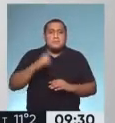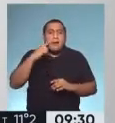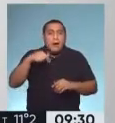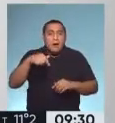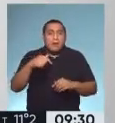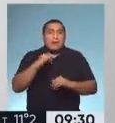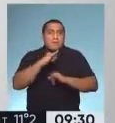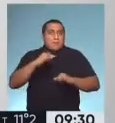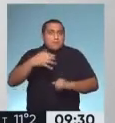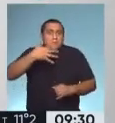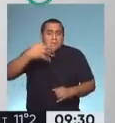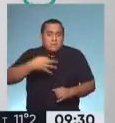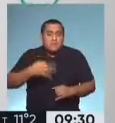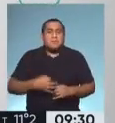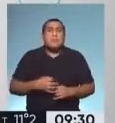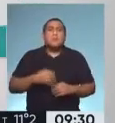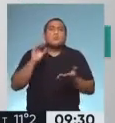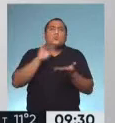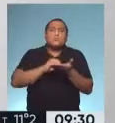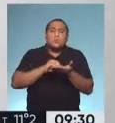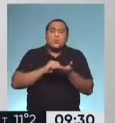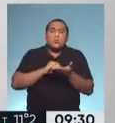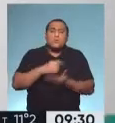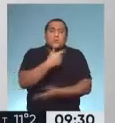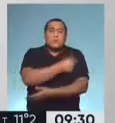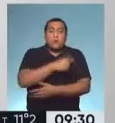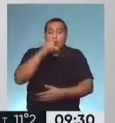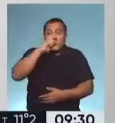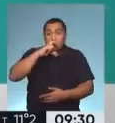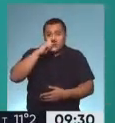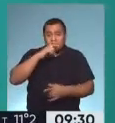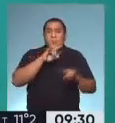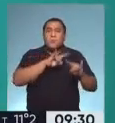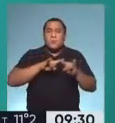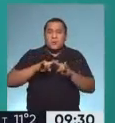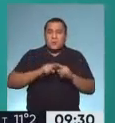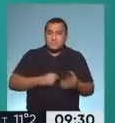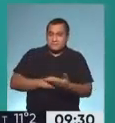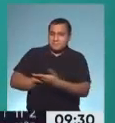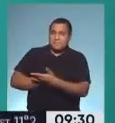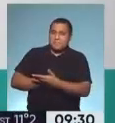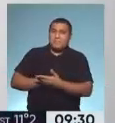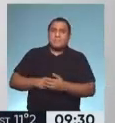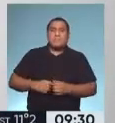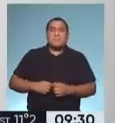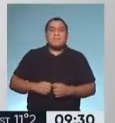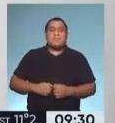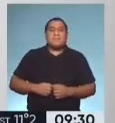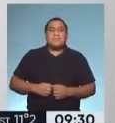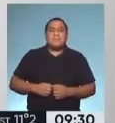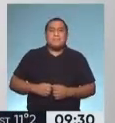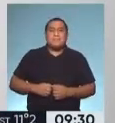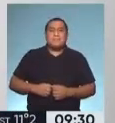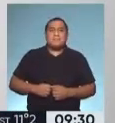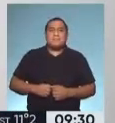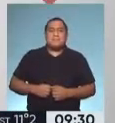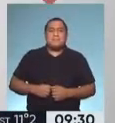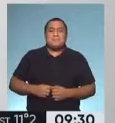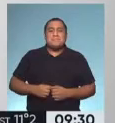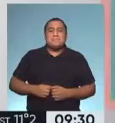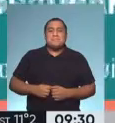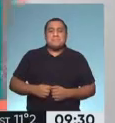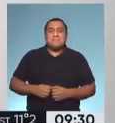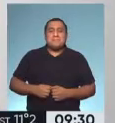confiable que tiene que ver con los turnos en este caso en corrientes inglesas a vacúnate puntos corrientes punto web puntuar